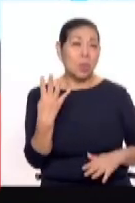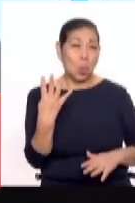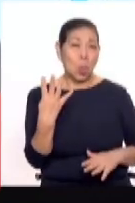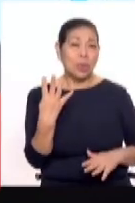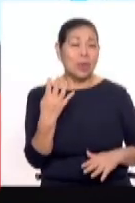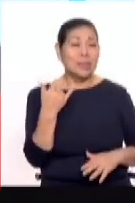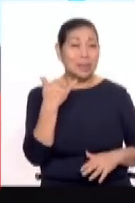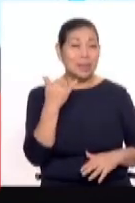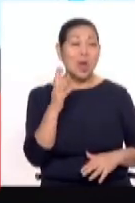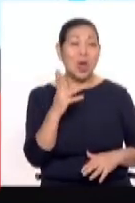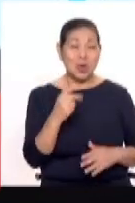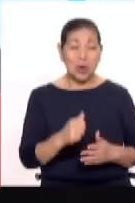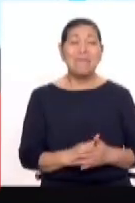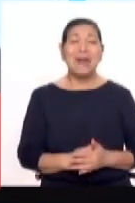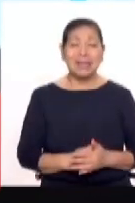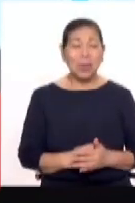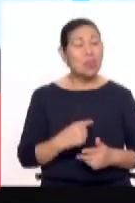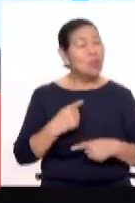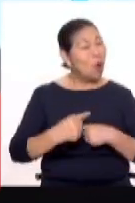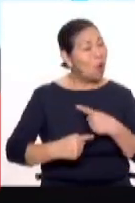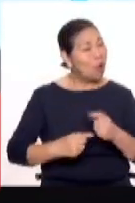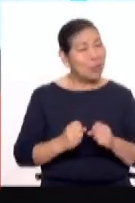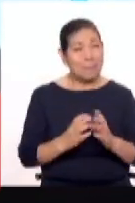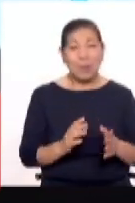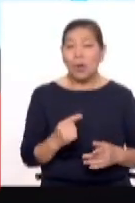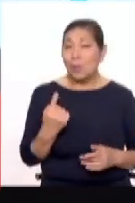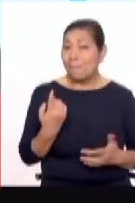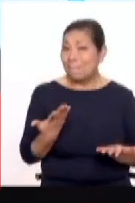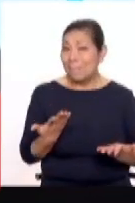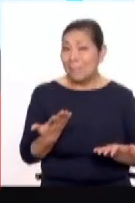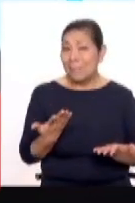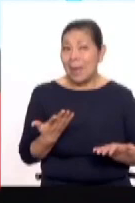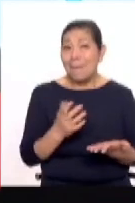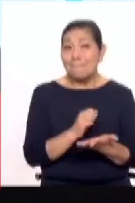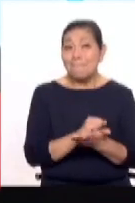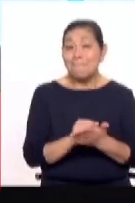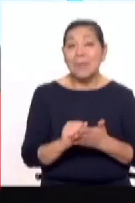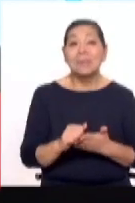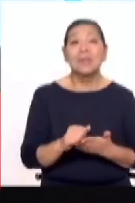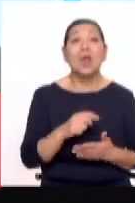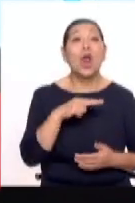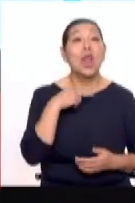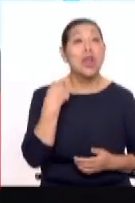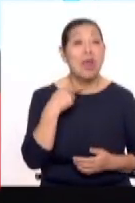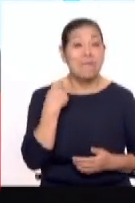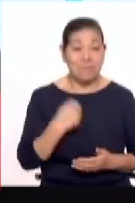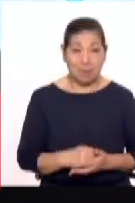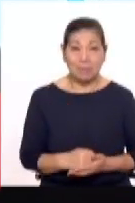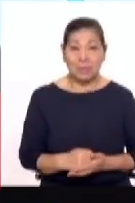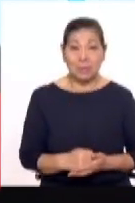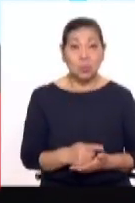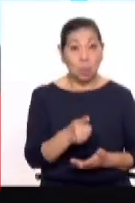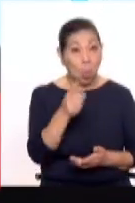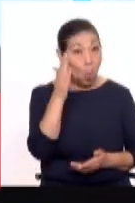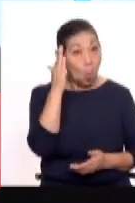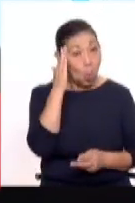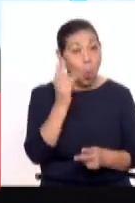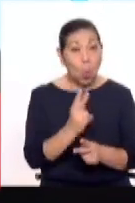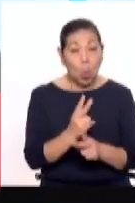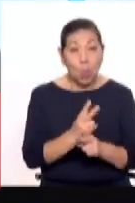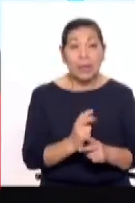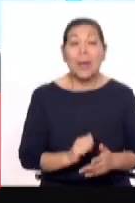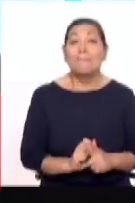4.474 celulares robados diariamente solamente en el mes de noviembre. Es por eso que hay que tomar nuestras precauciones